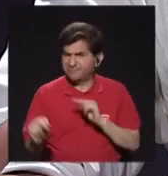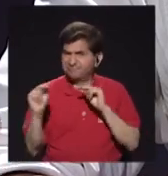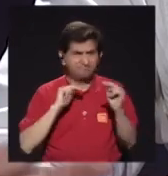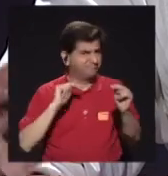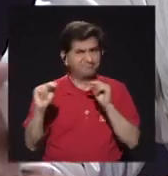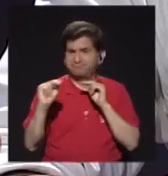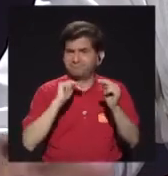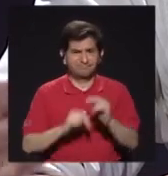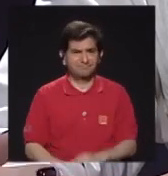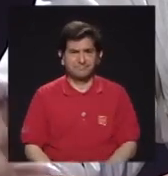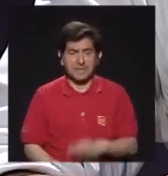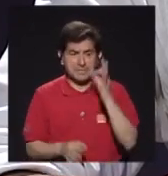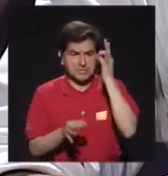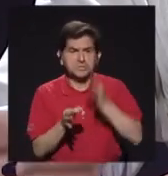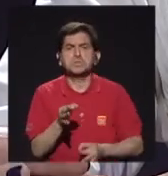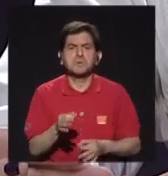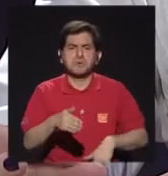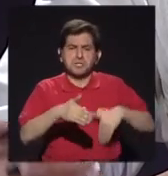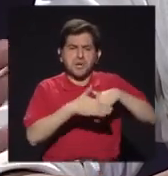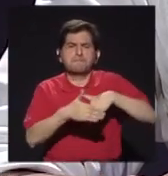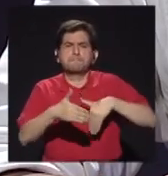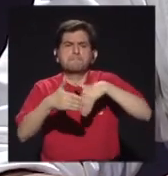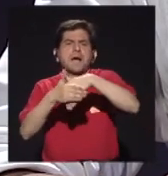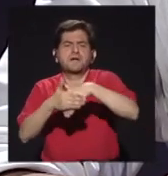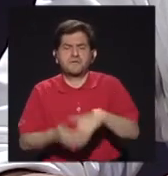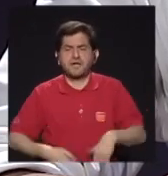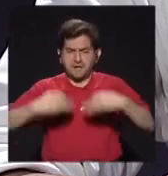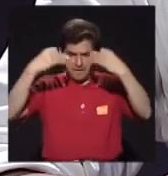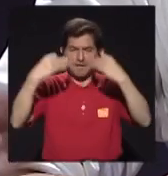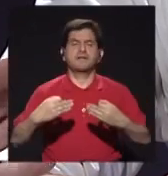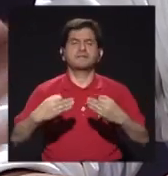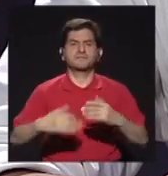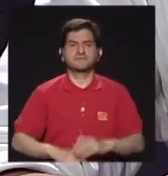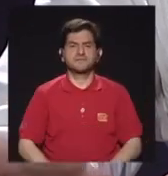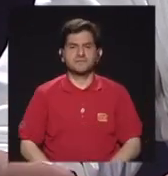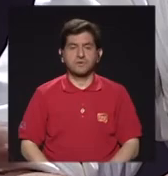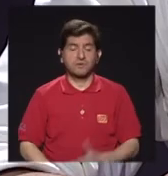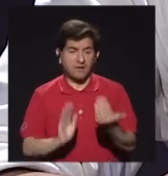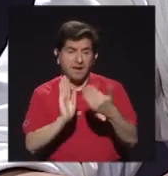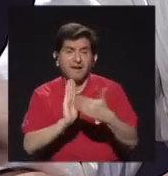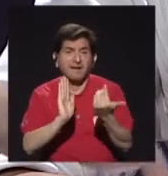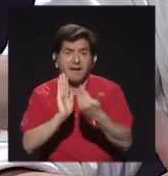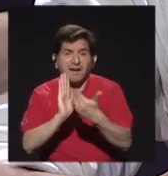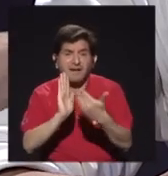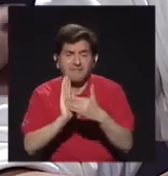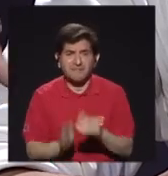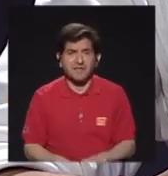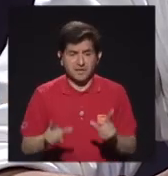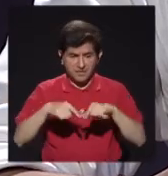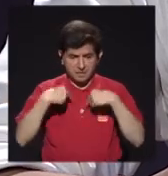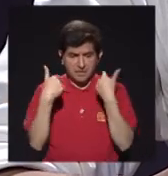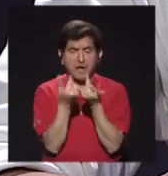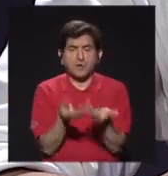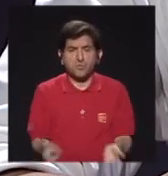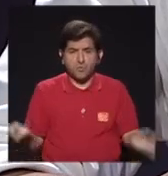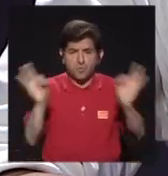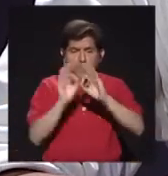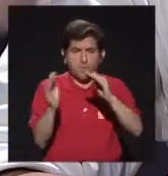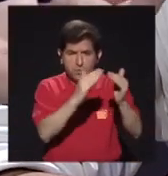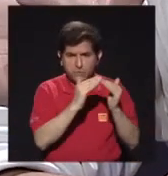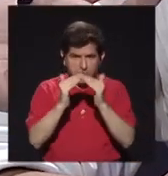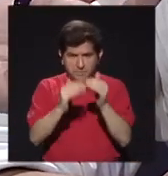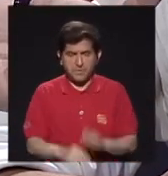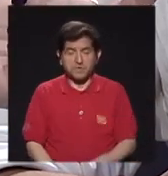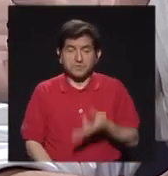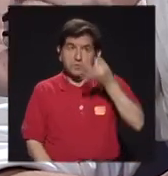eso es simplemente obstrucción a la toma de decisiones que perjudica a un sector importante de la población que se